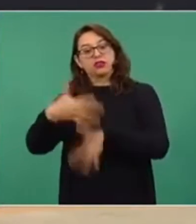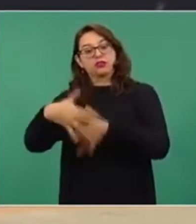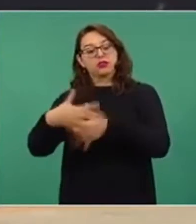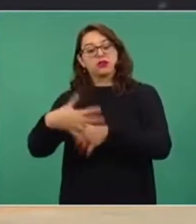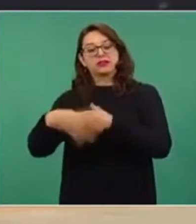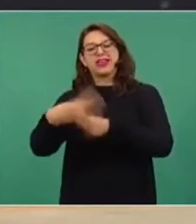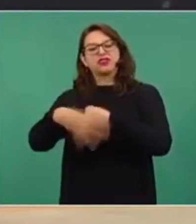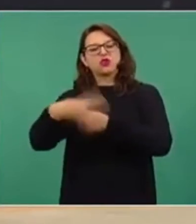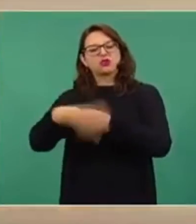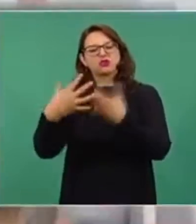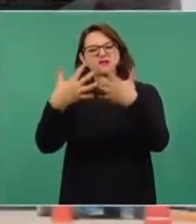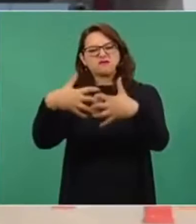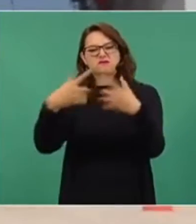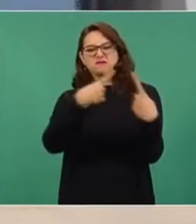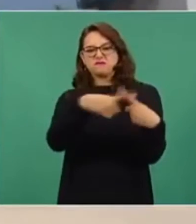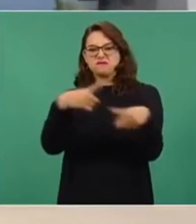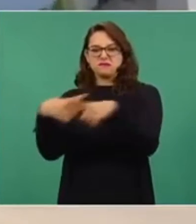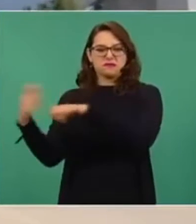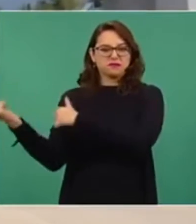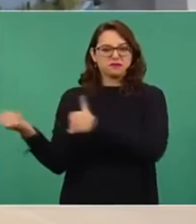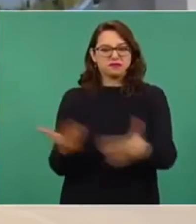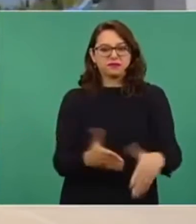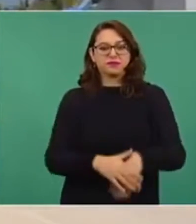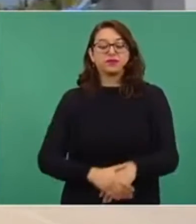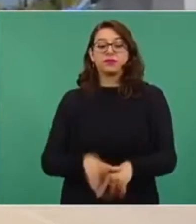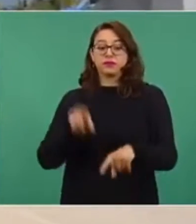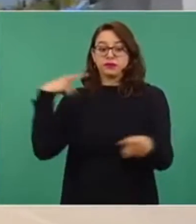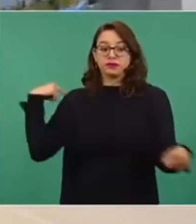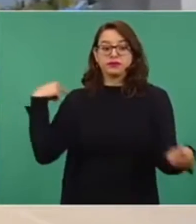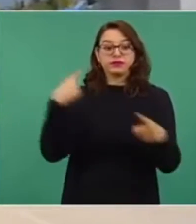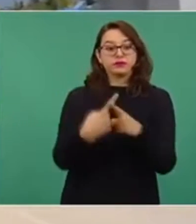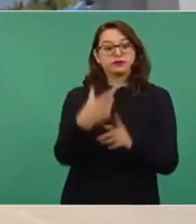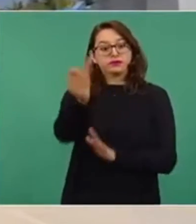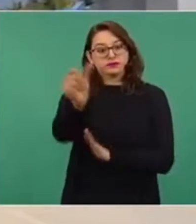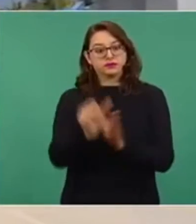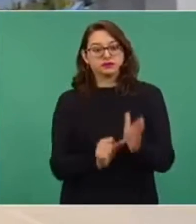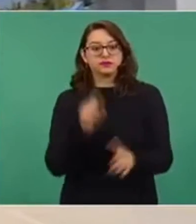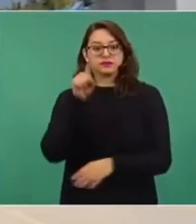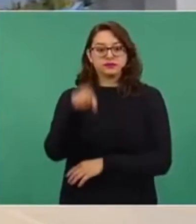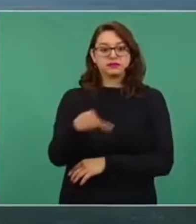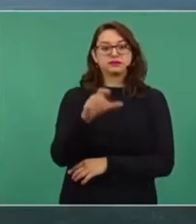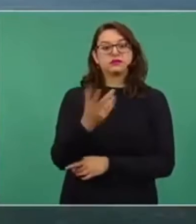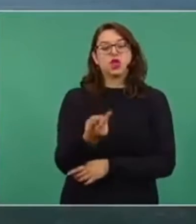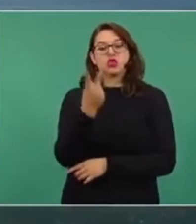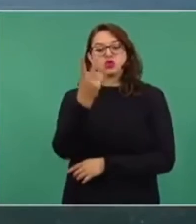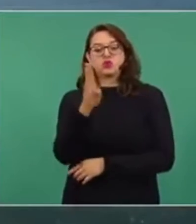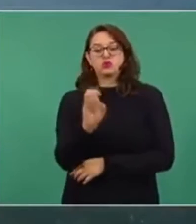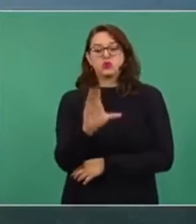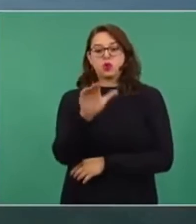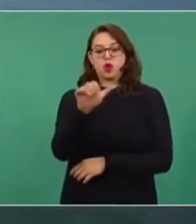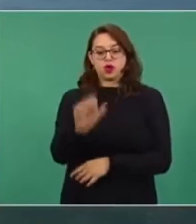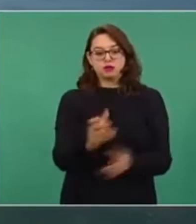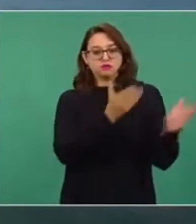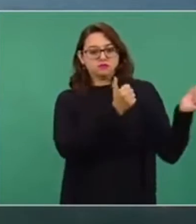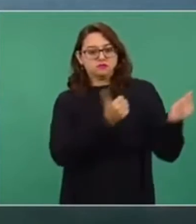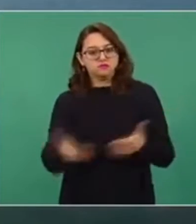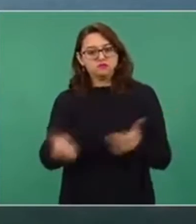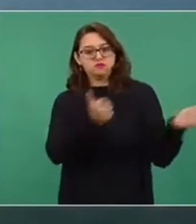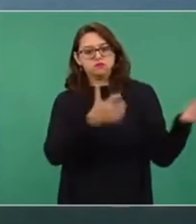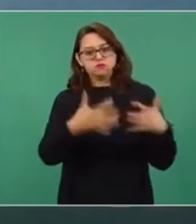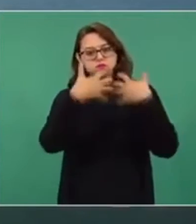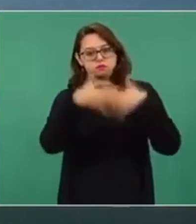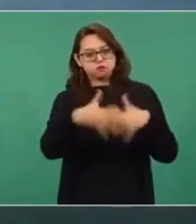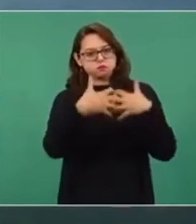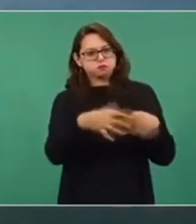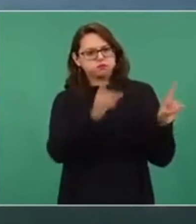noviembre y va el reporte. Este mes ha iniciado el arribo programado a la refinería Olmeca en Dos Bocas de los equipos mecánicos, módulos de